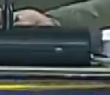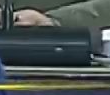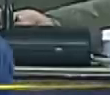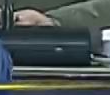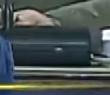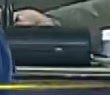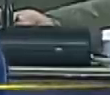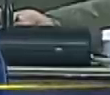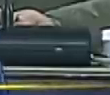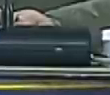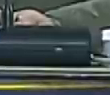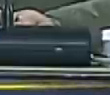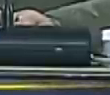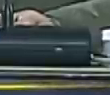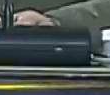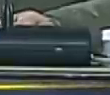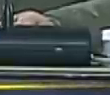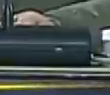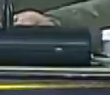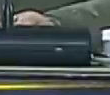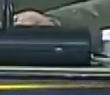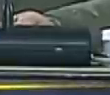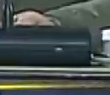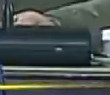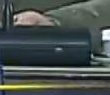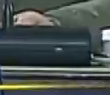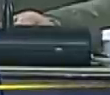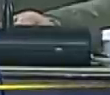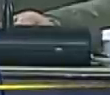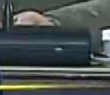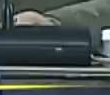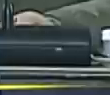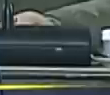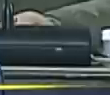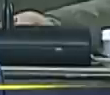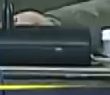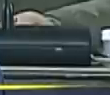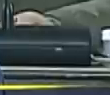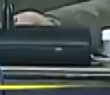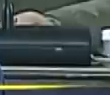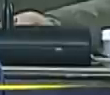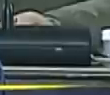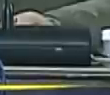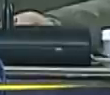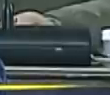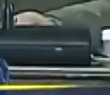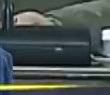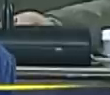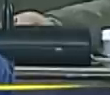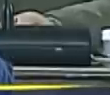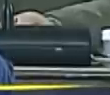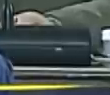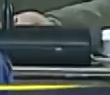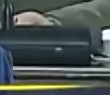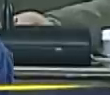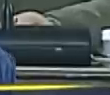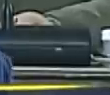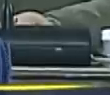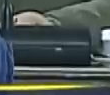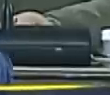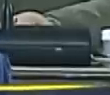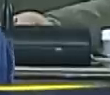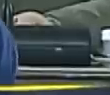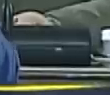esa vía. Pero ellos cobraban el peaje y con los recursos del peaje jamás fueron capaces de hacer una política